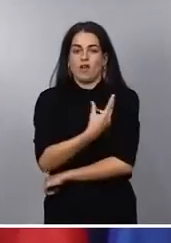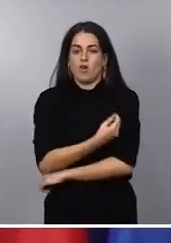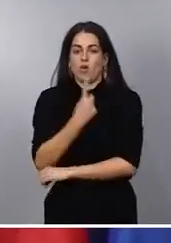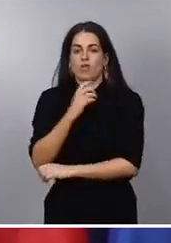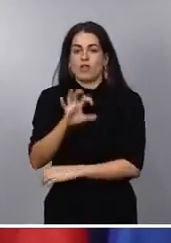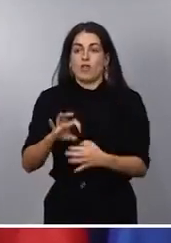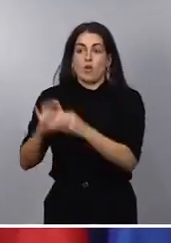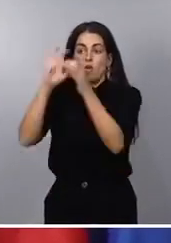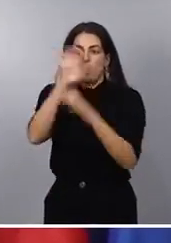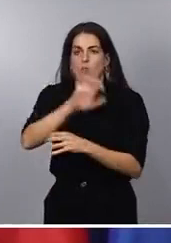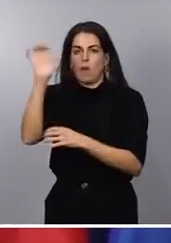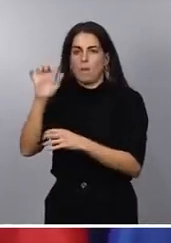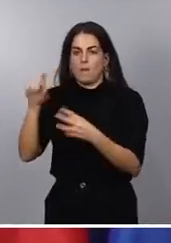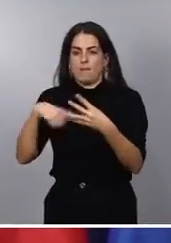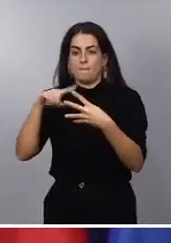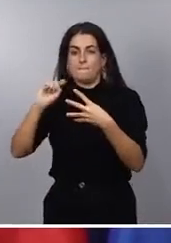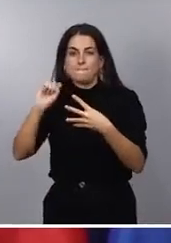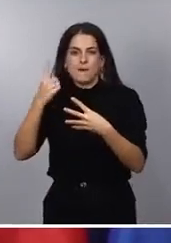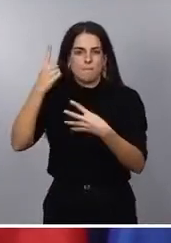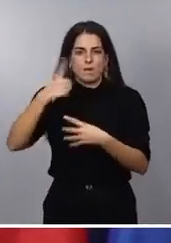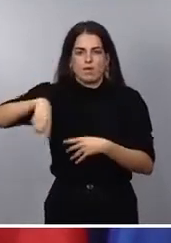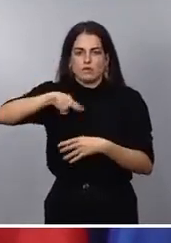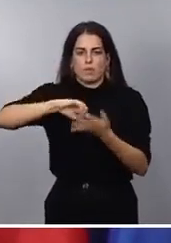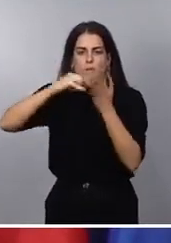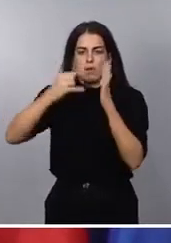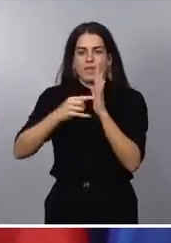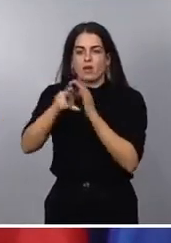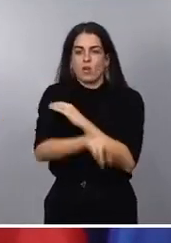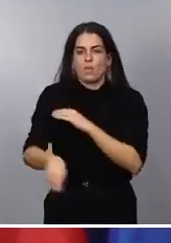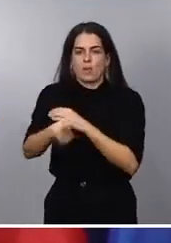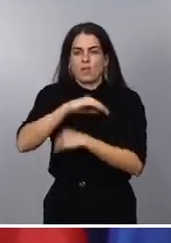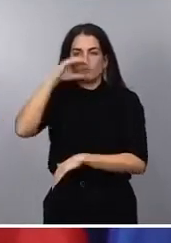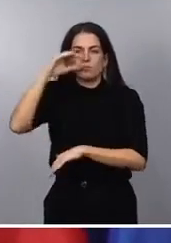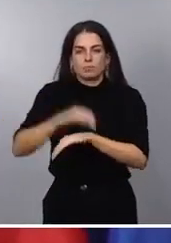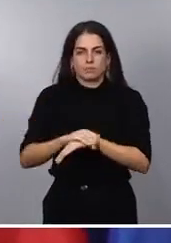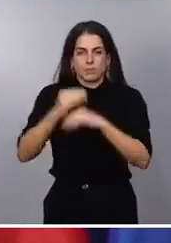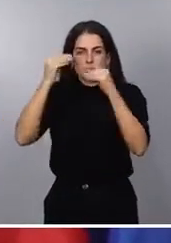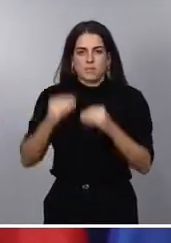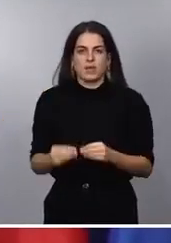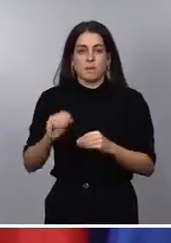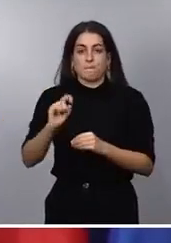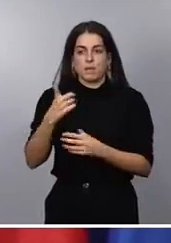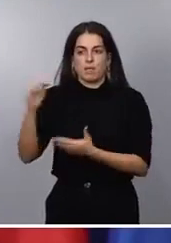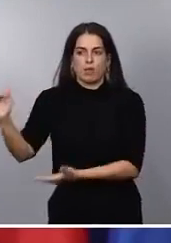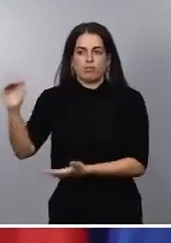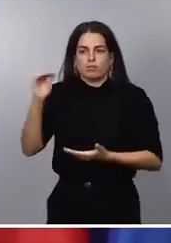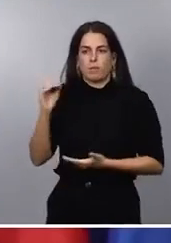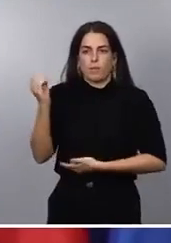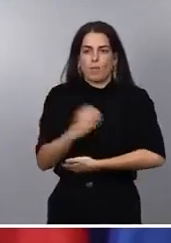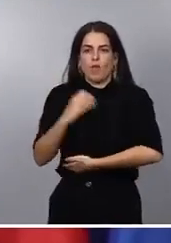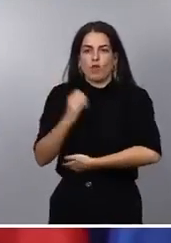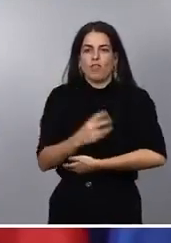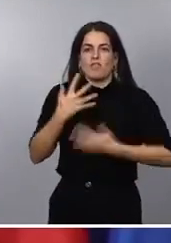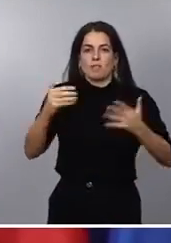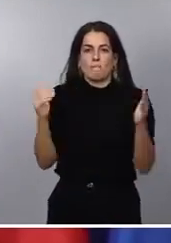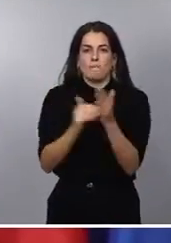en haber cumplido con o plan de recuperación e, portanto, os primeiros en recibir fondos europeos, os primeiros 10.000 millóns